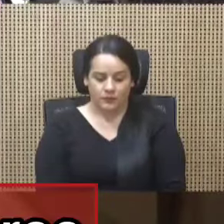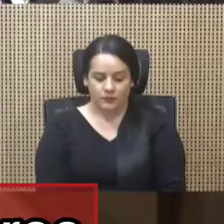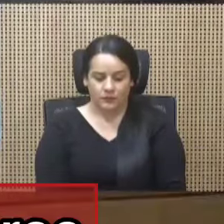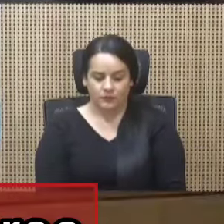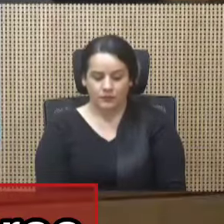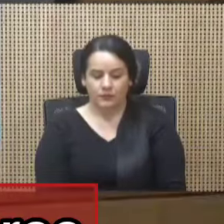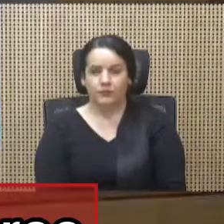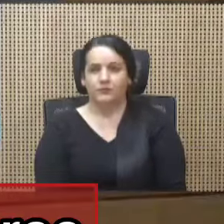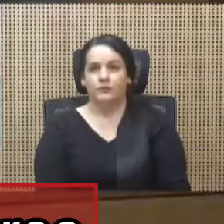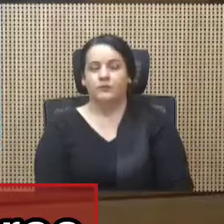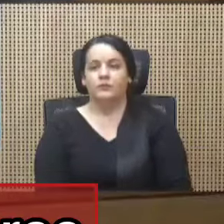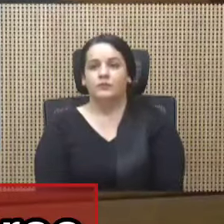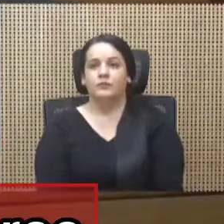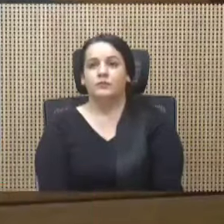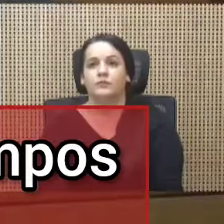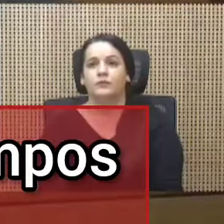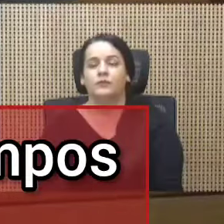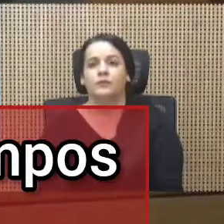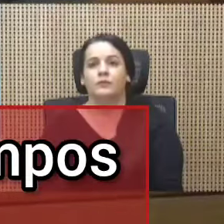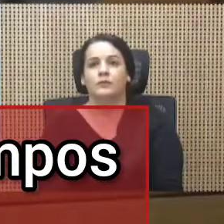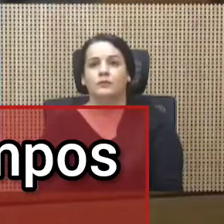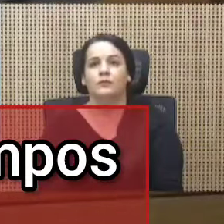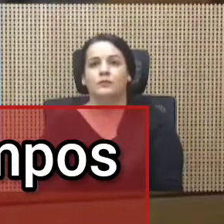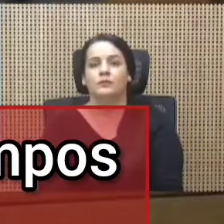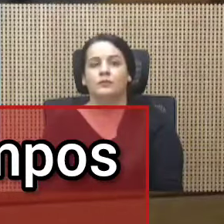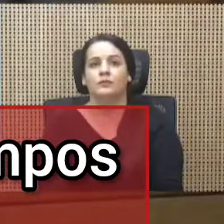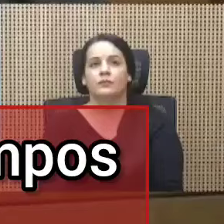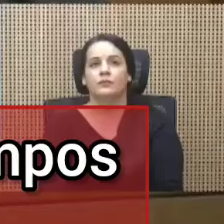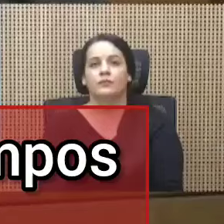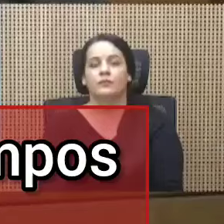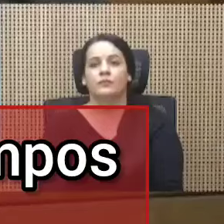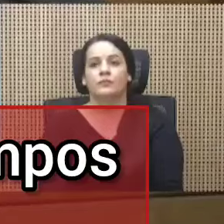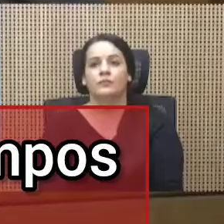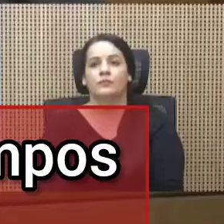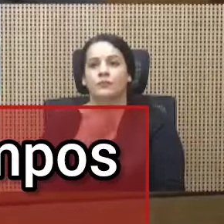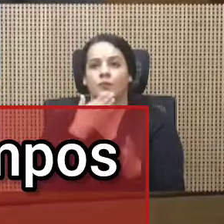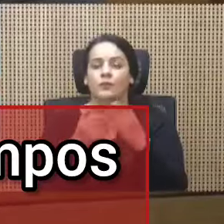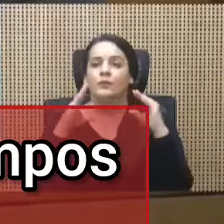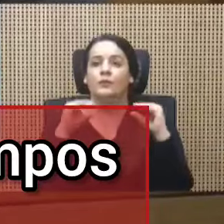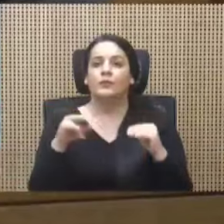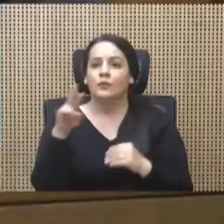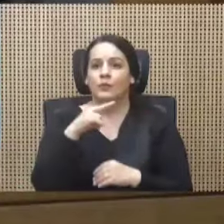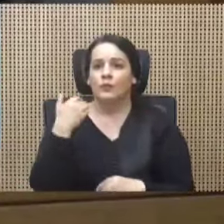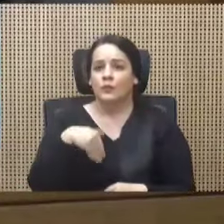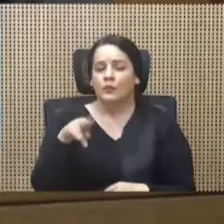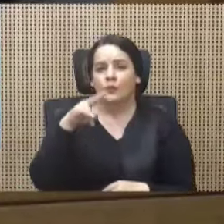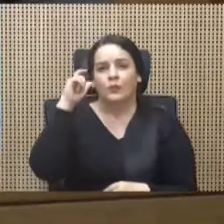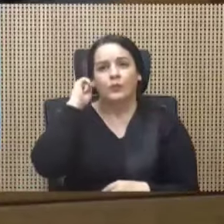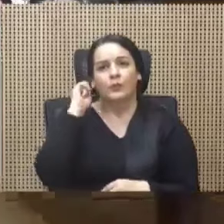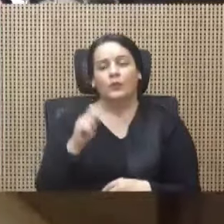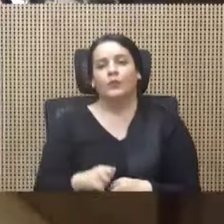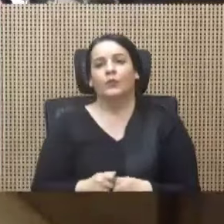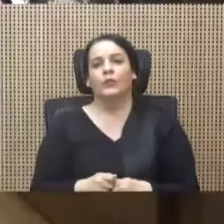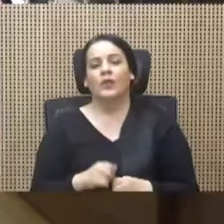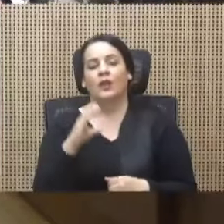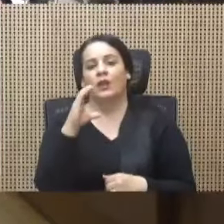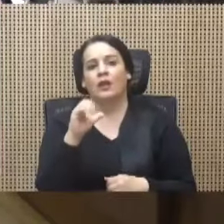Buenas tardes, compañeros y compañeras. Tiene el uso de la palabra el diputado Campos Cruz Silberto, hasta por veinte minutos.